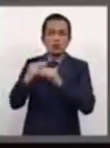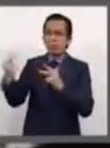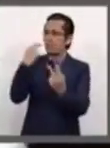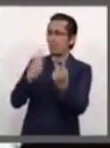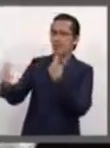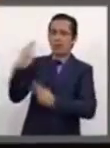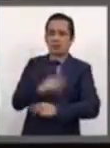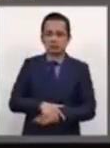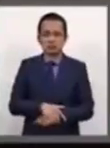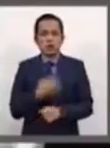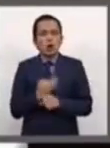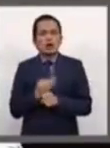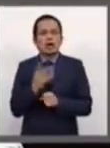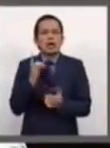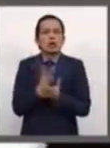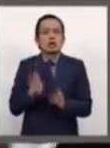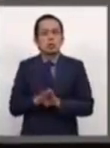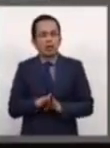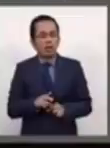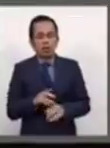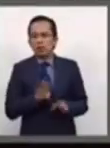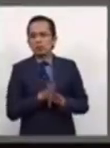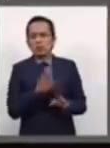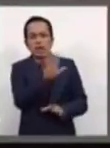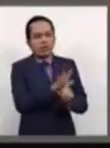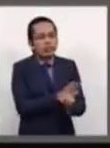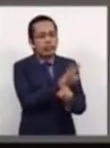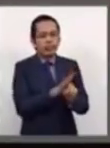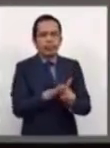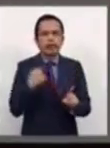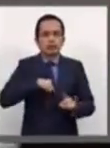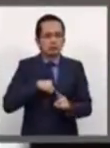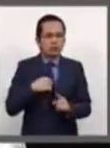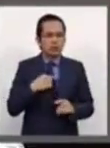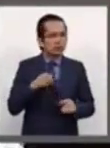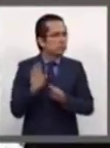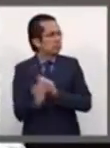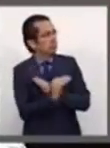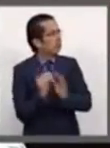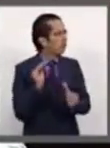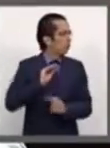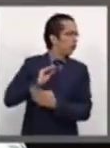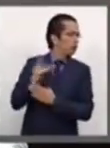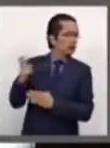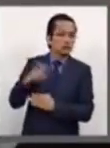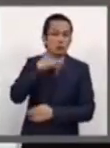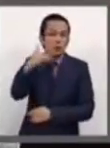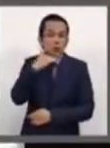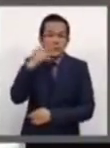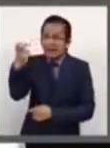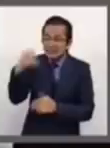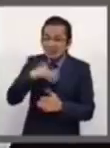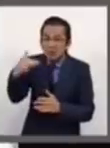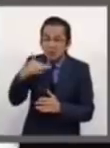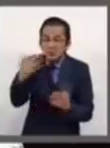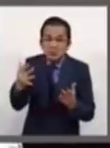tienen entretenidos con series y con cuentos cuando en todo el mundo tenemos el foco de la corrupción. Hoy